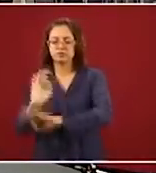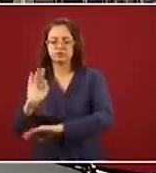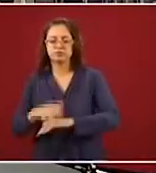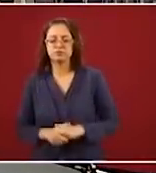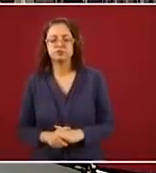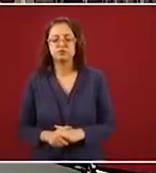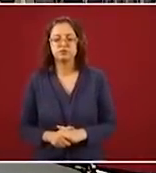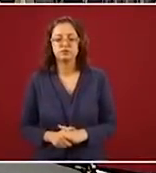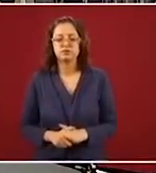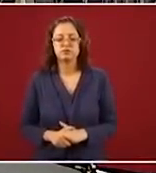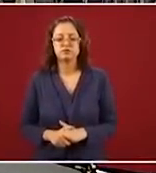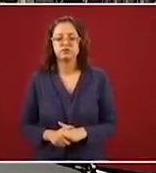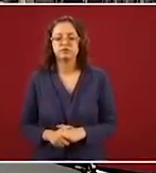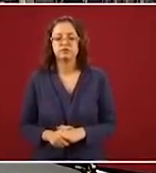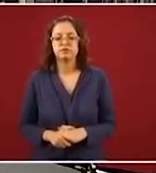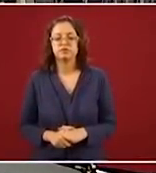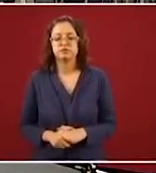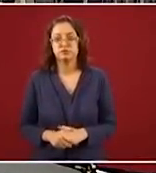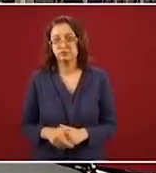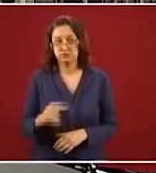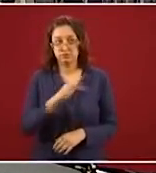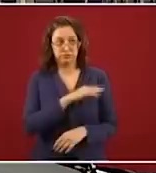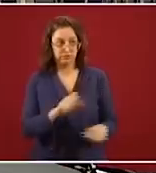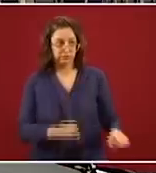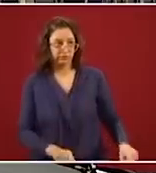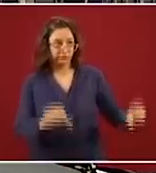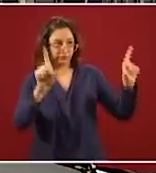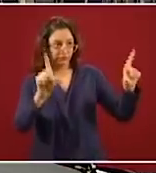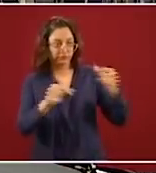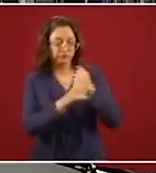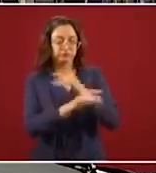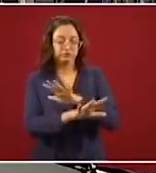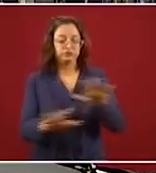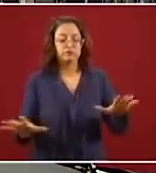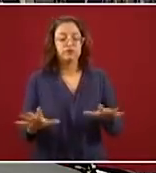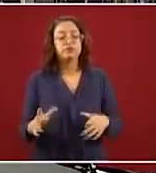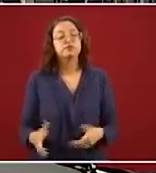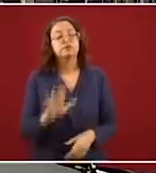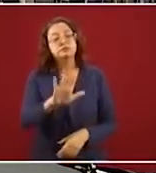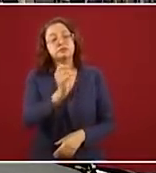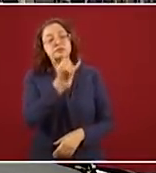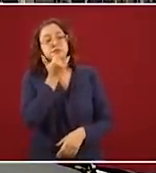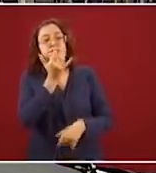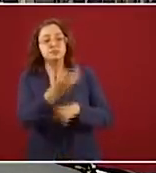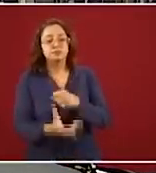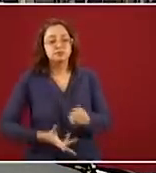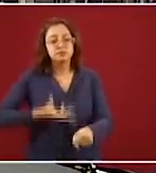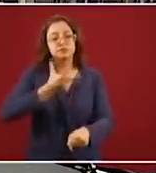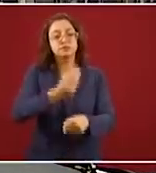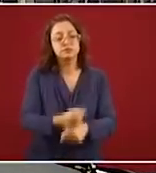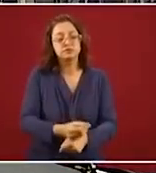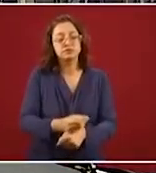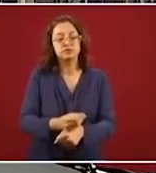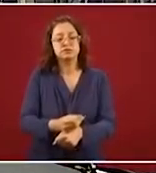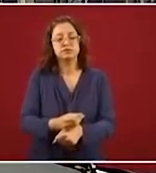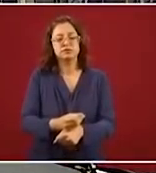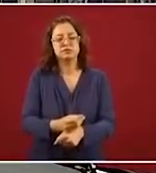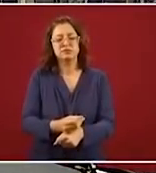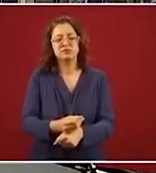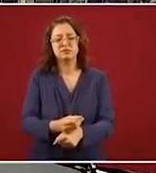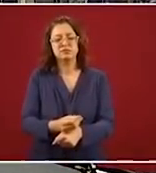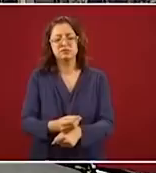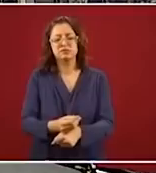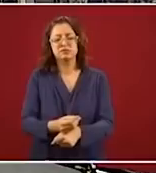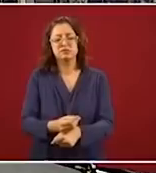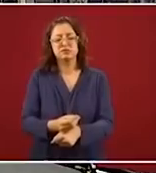A ver si de una vez. Perdón, nada más complementando la situación, que en la materia de